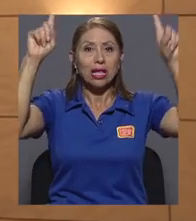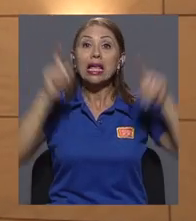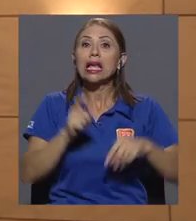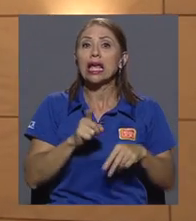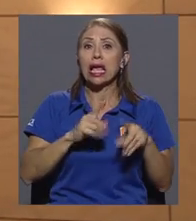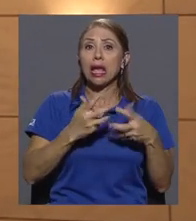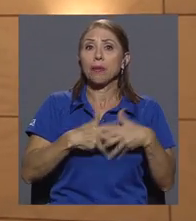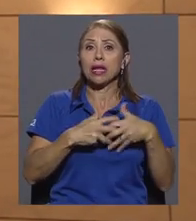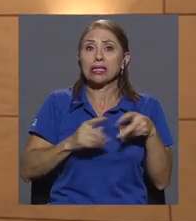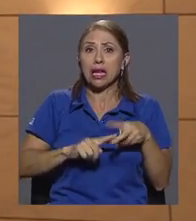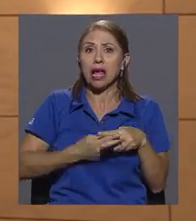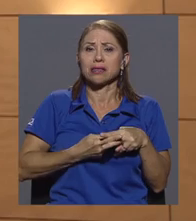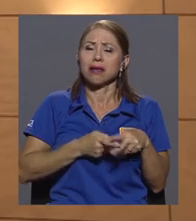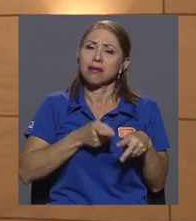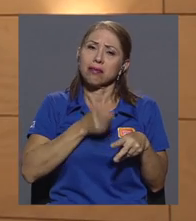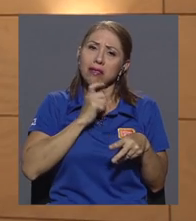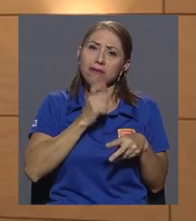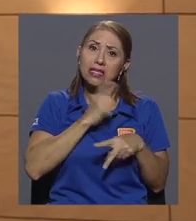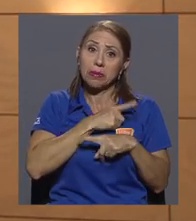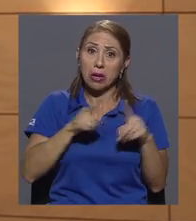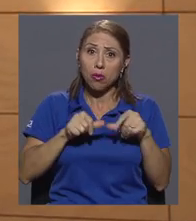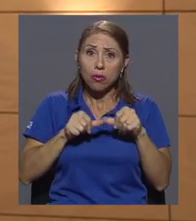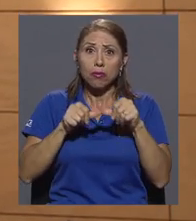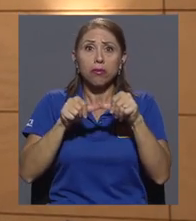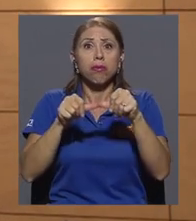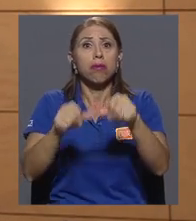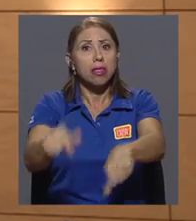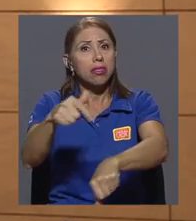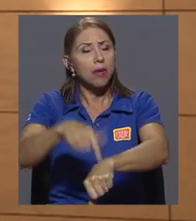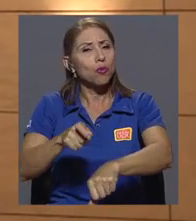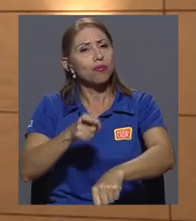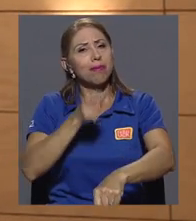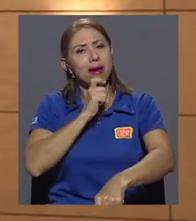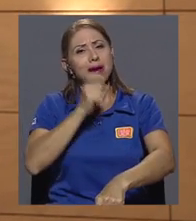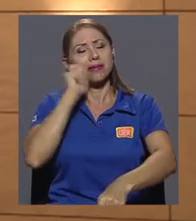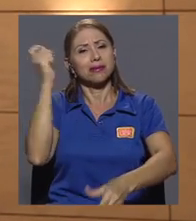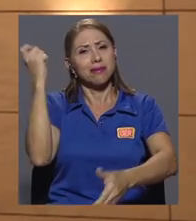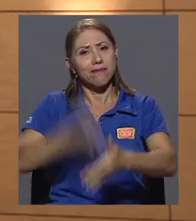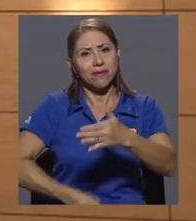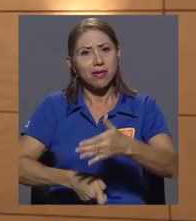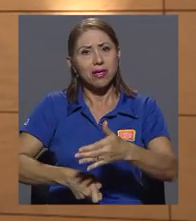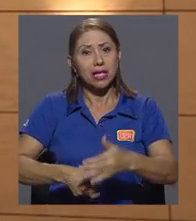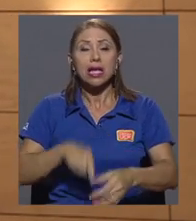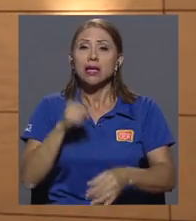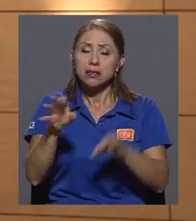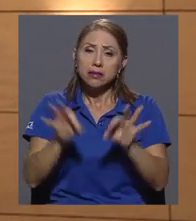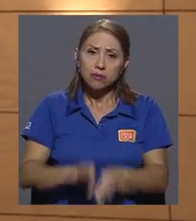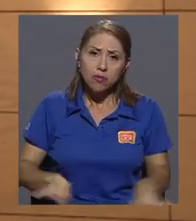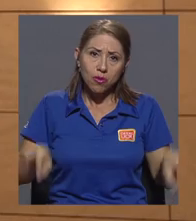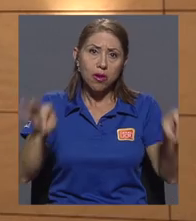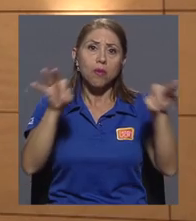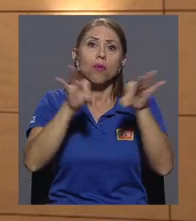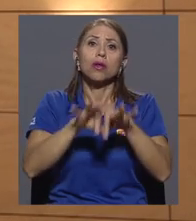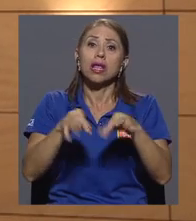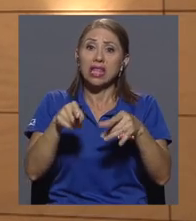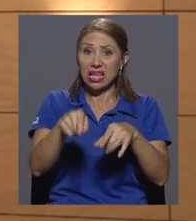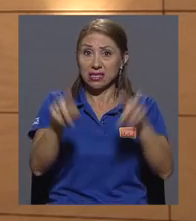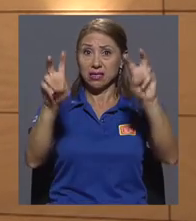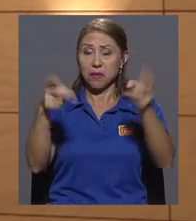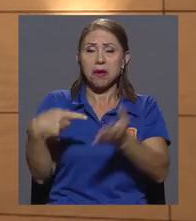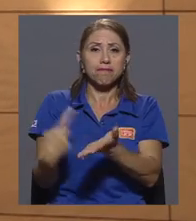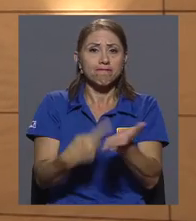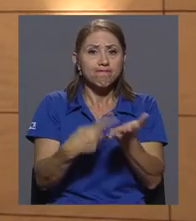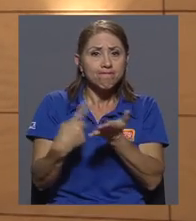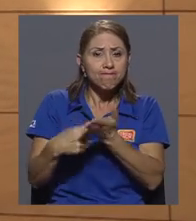pero todavía es más difícil que un emprendimiento se consolide a lo largo del tiempo y por supuesto que es relevante traer la discusión al